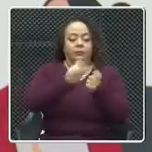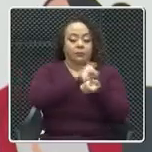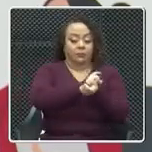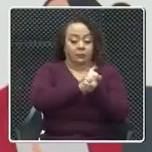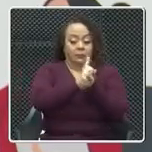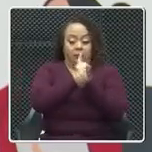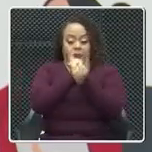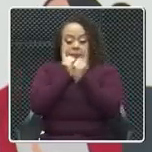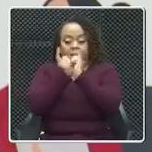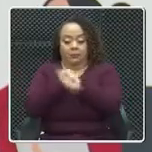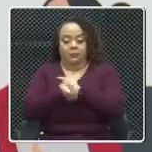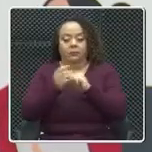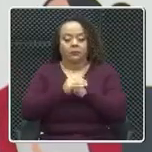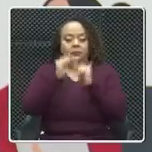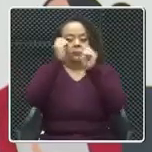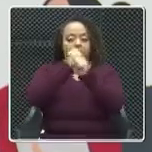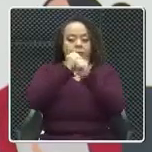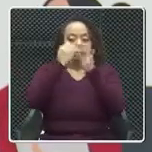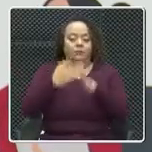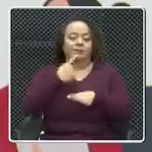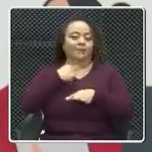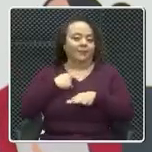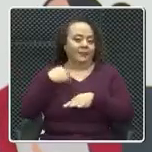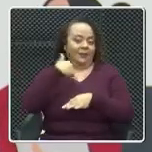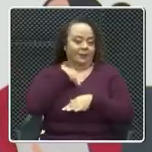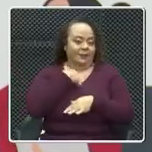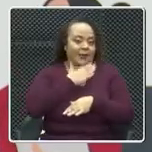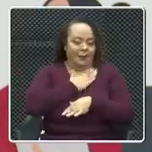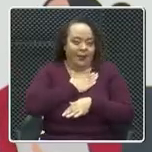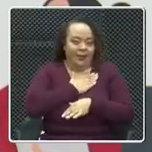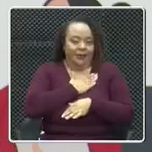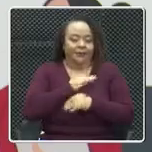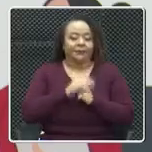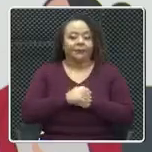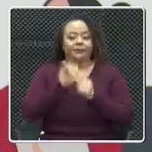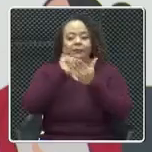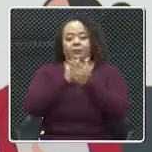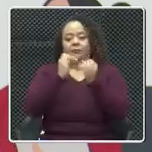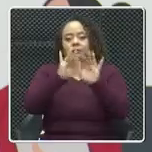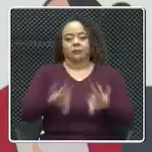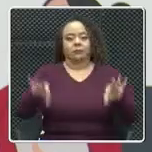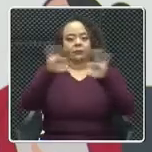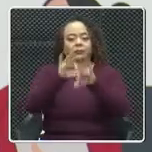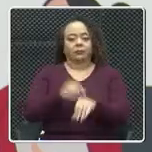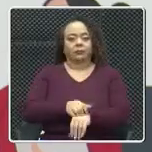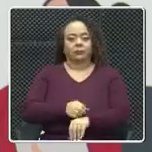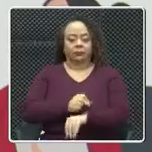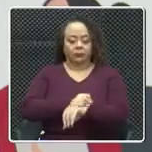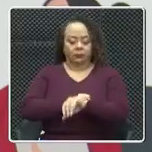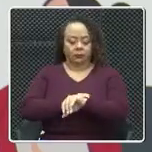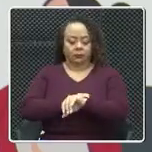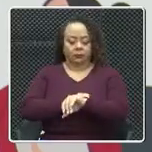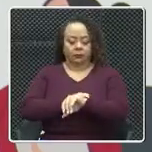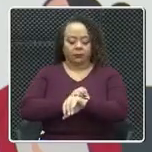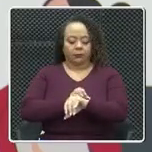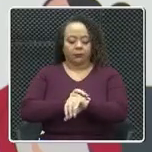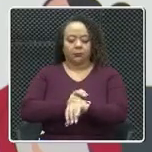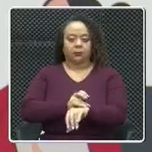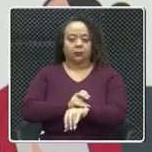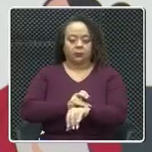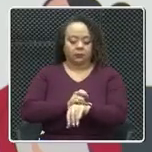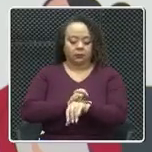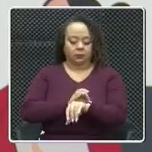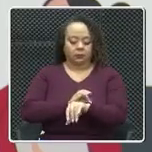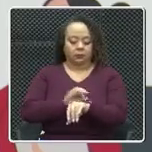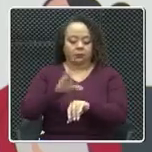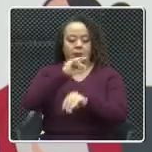transcripción de lo que el colaborador me está diciendo a mí. Claro. Eso es importantísimo. Okay. Y posterior, como